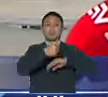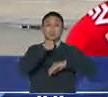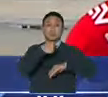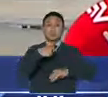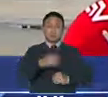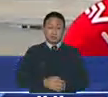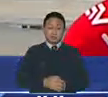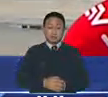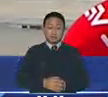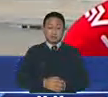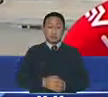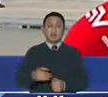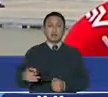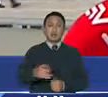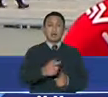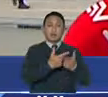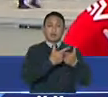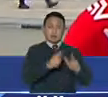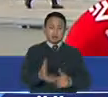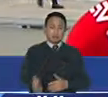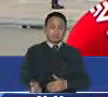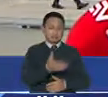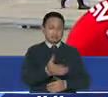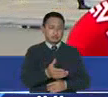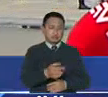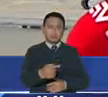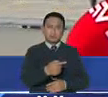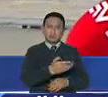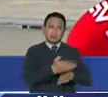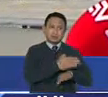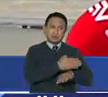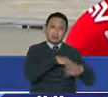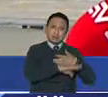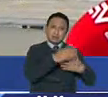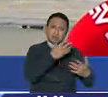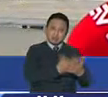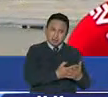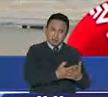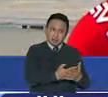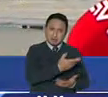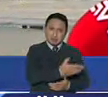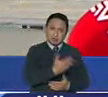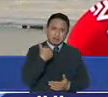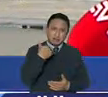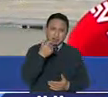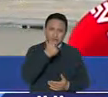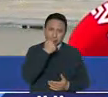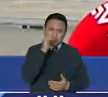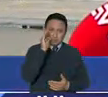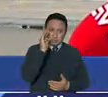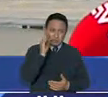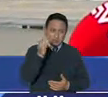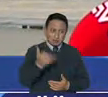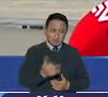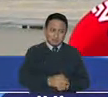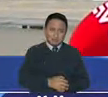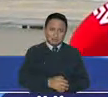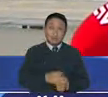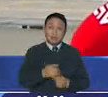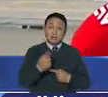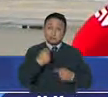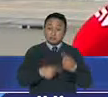medidas sustitutivas, a pesar de inclusive que tener un pasado judicial, ni siquiera por posesión de sustancias sujetas a fiscalización, sino por tráfico de